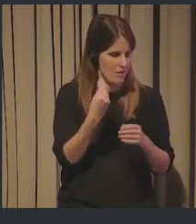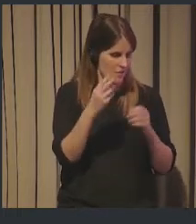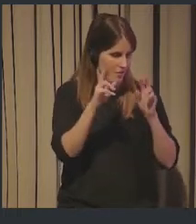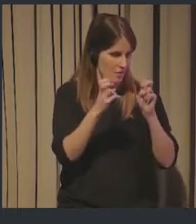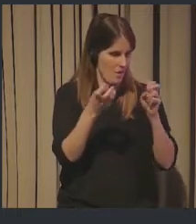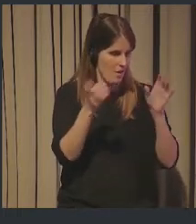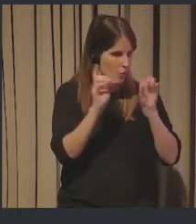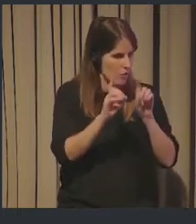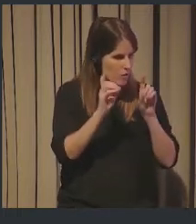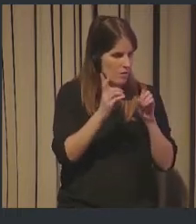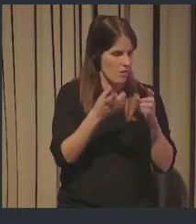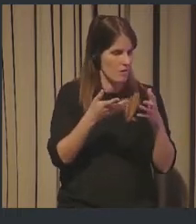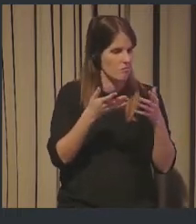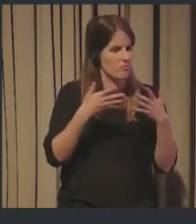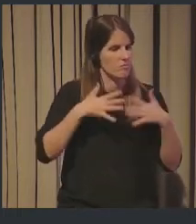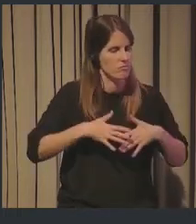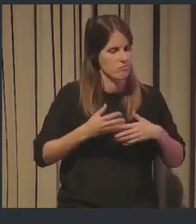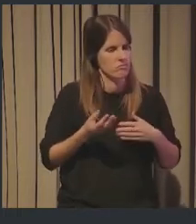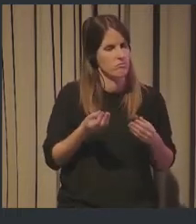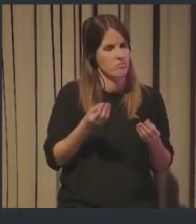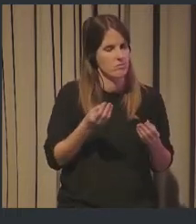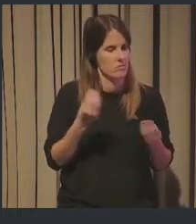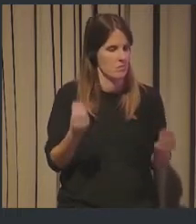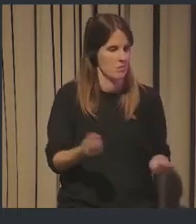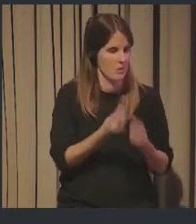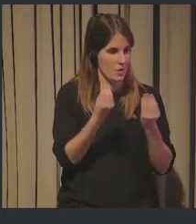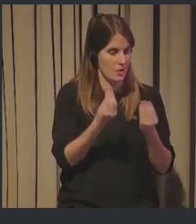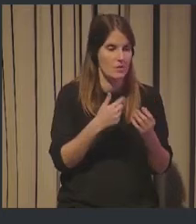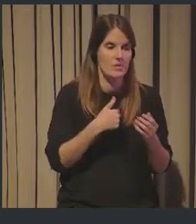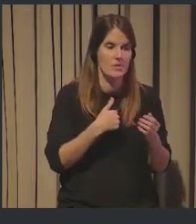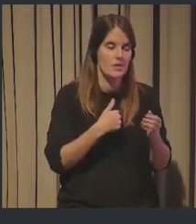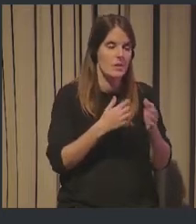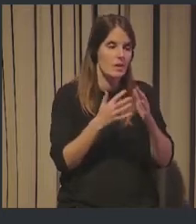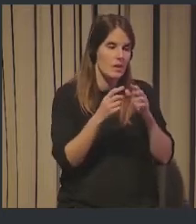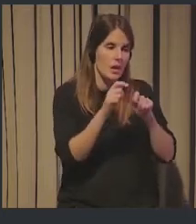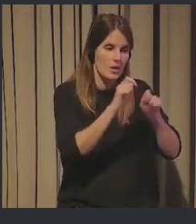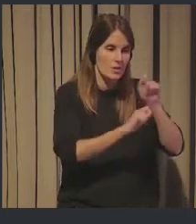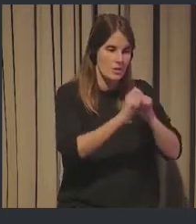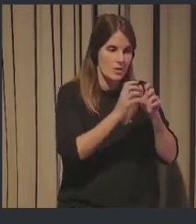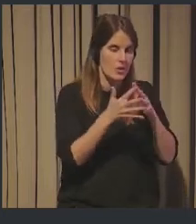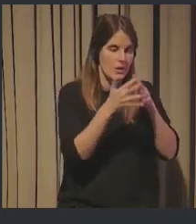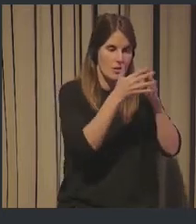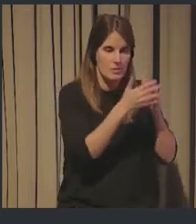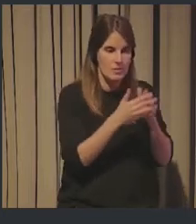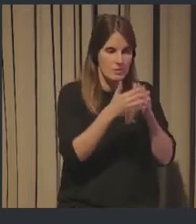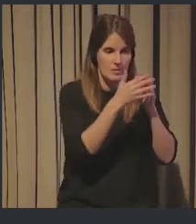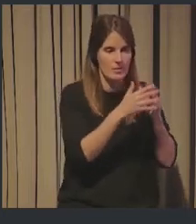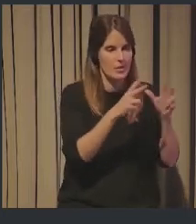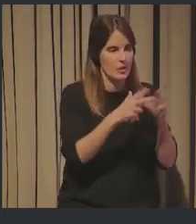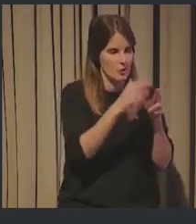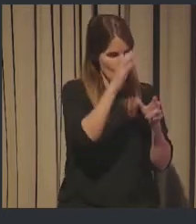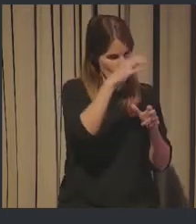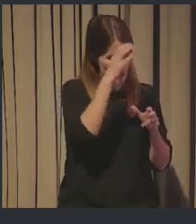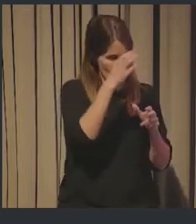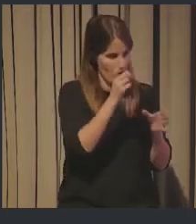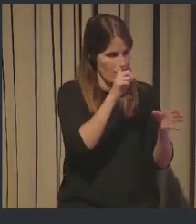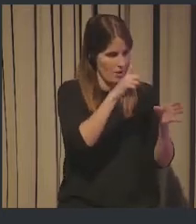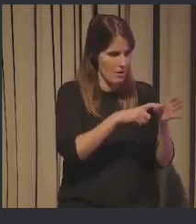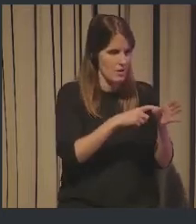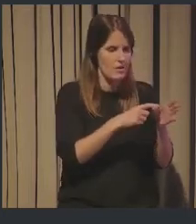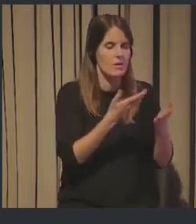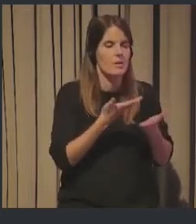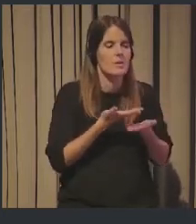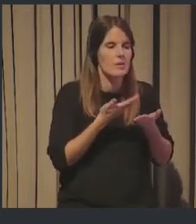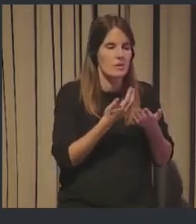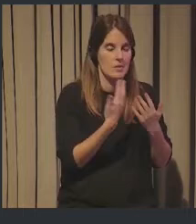trabajaba con la Asociación Americana de Sociología, me invitaron a presentarme para enseñar métodos